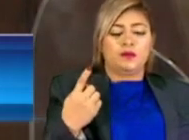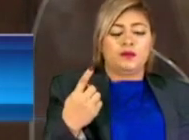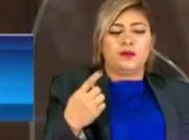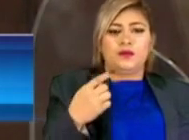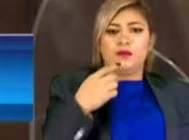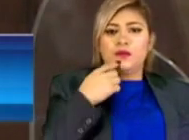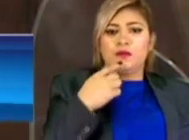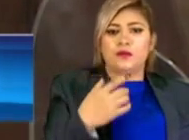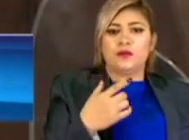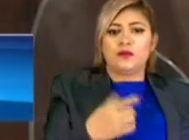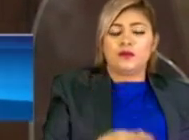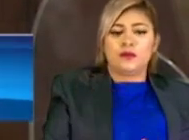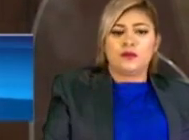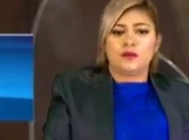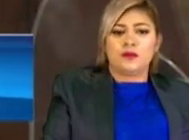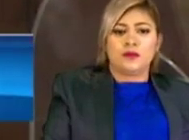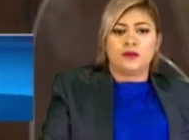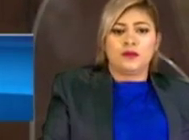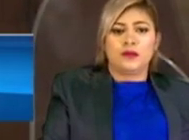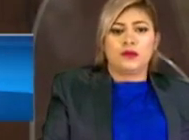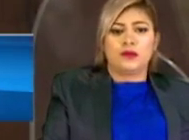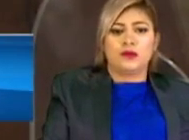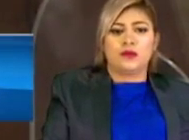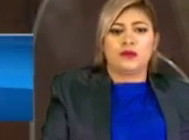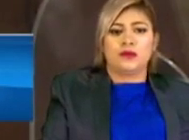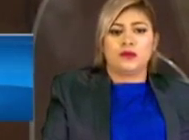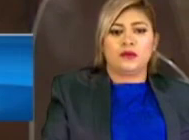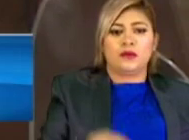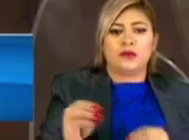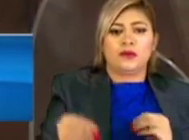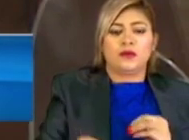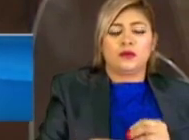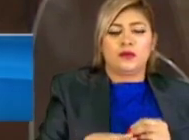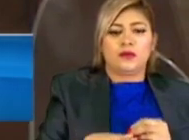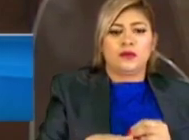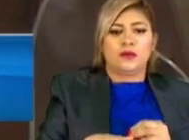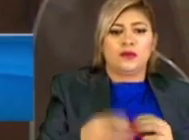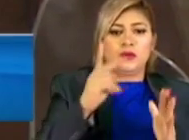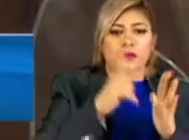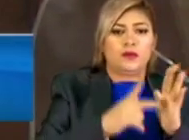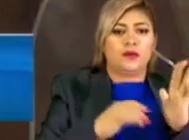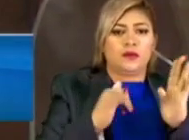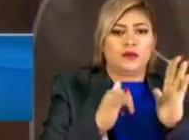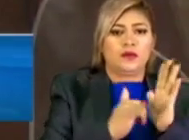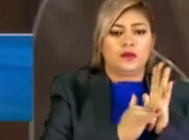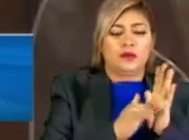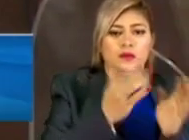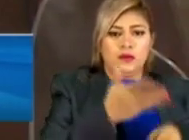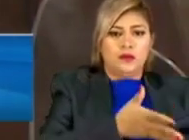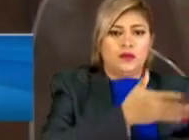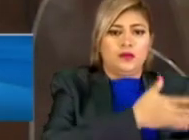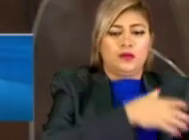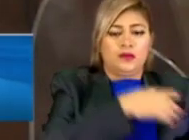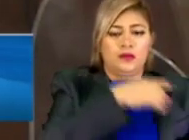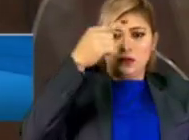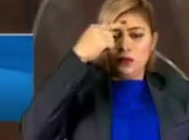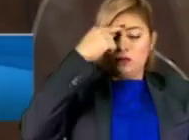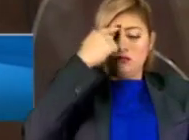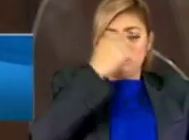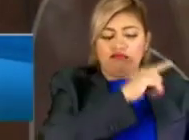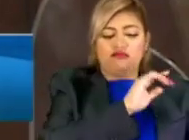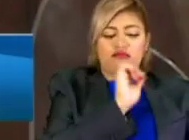a las existentes, reanudando y terminando proyectos que los anteriores gobiernos habían